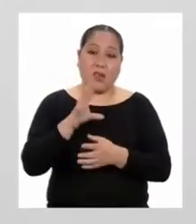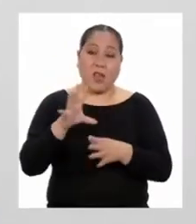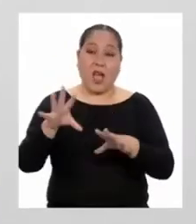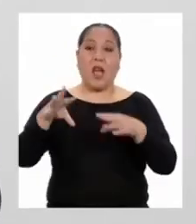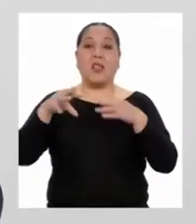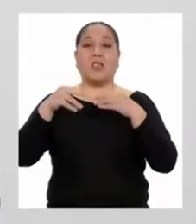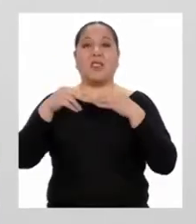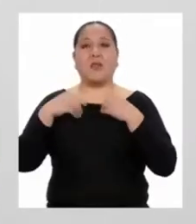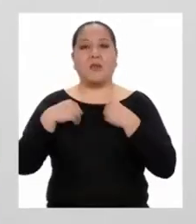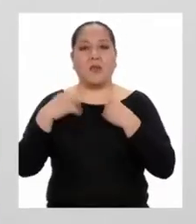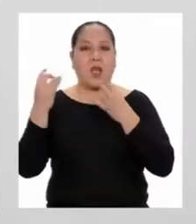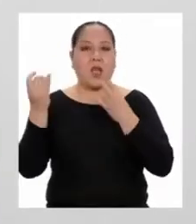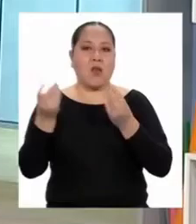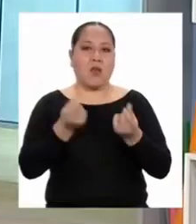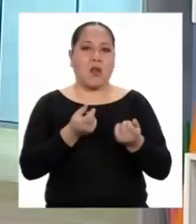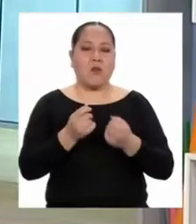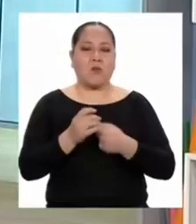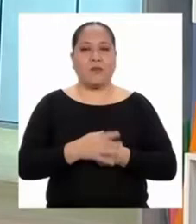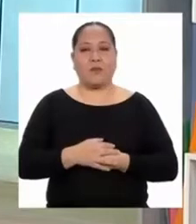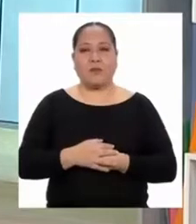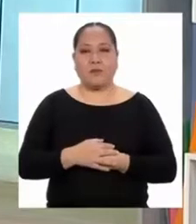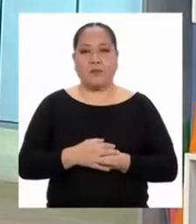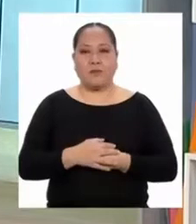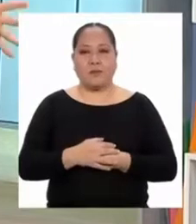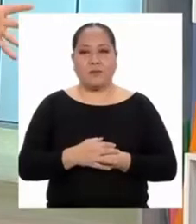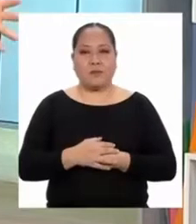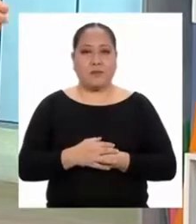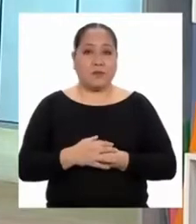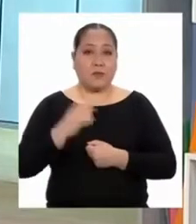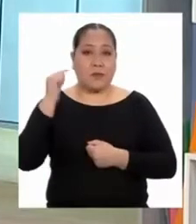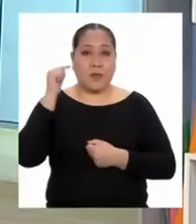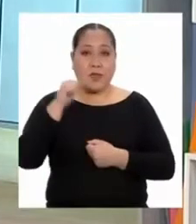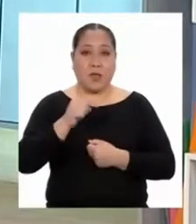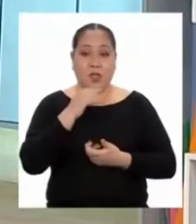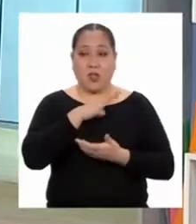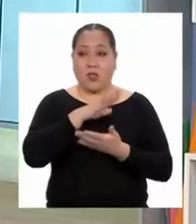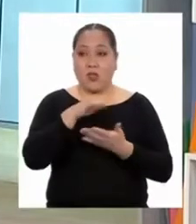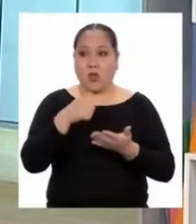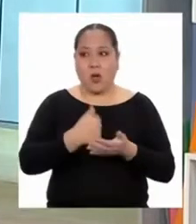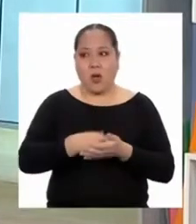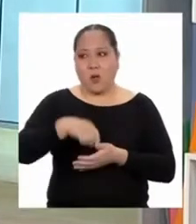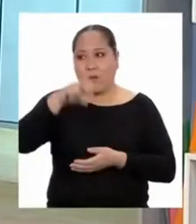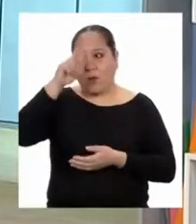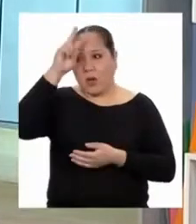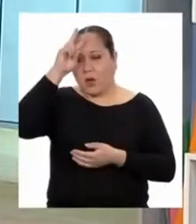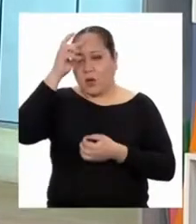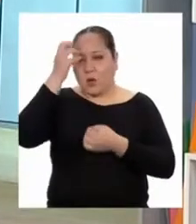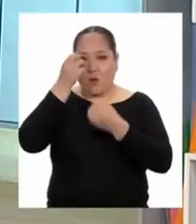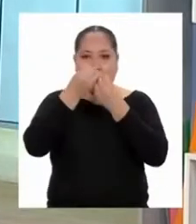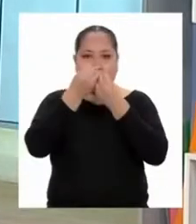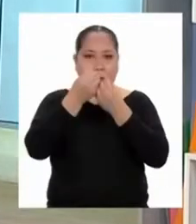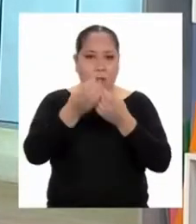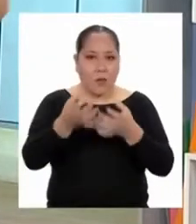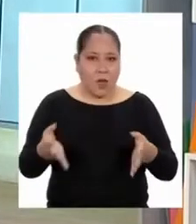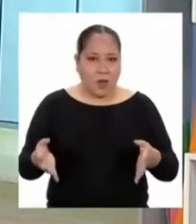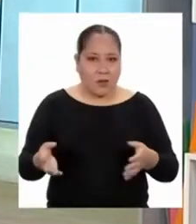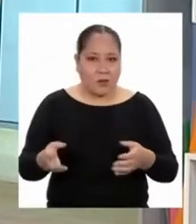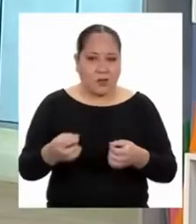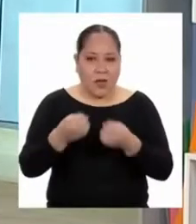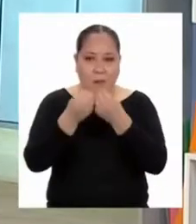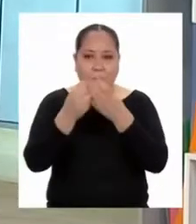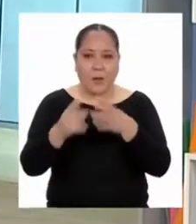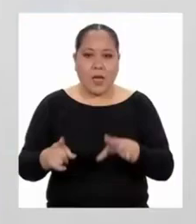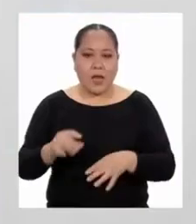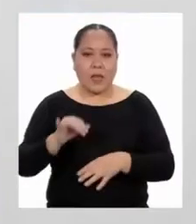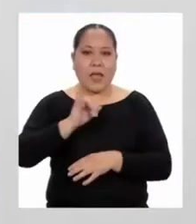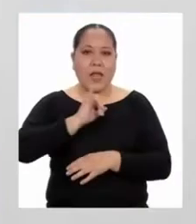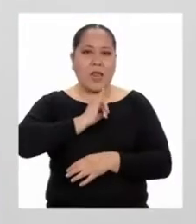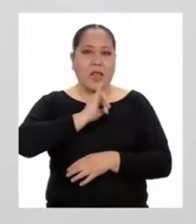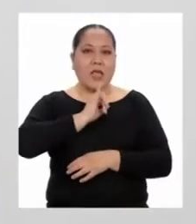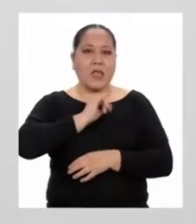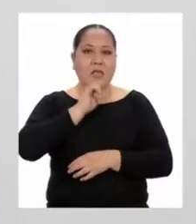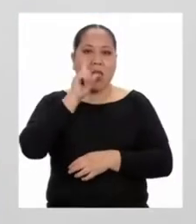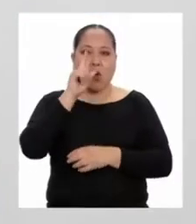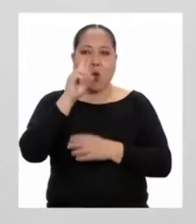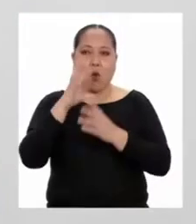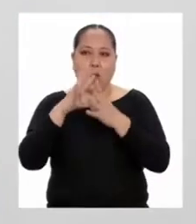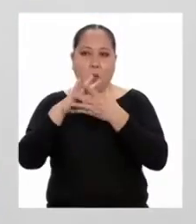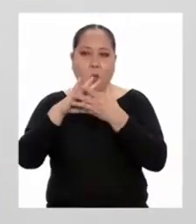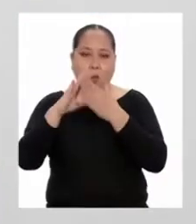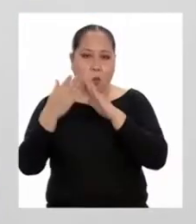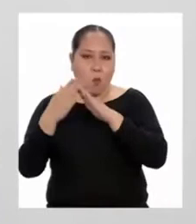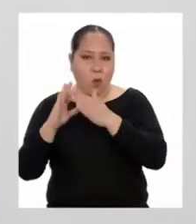manera más rápida. Pero ahí todo el Perú pierde, porque se va perdiendo la identidad de un pueblo. Así